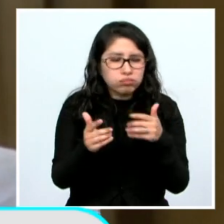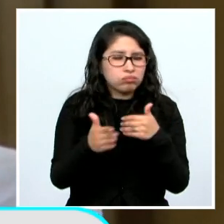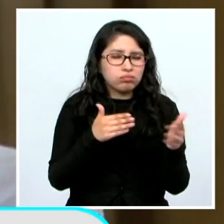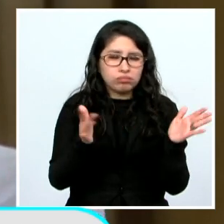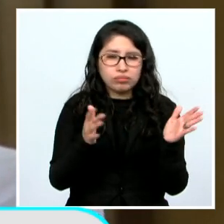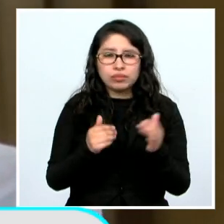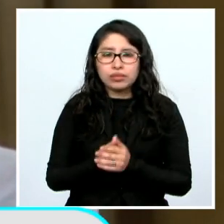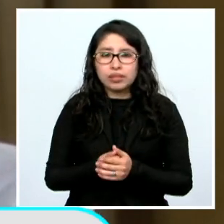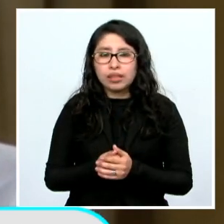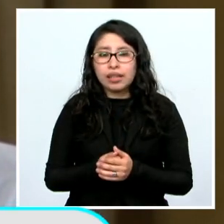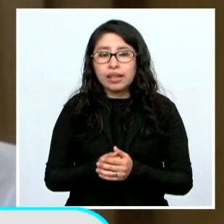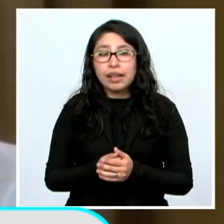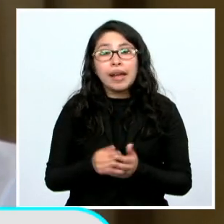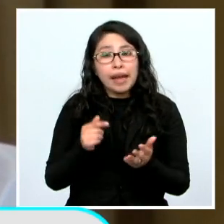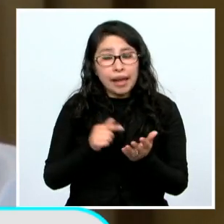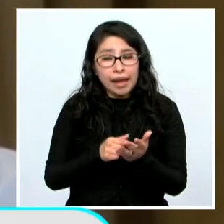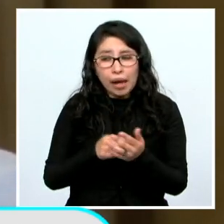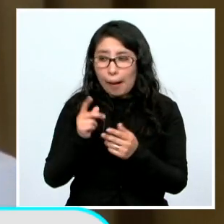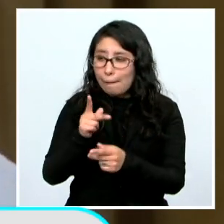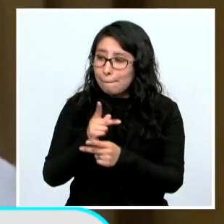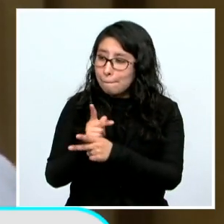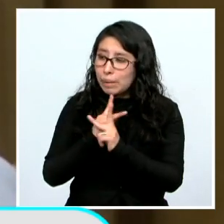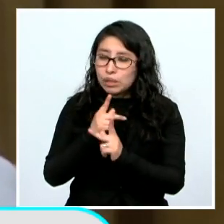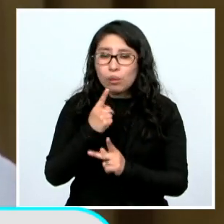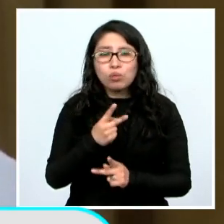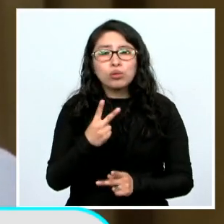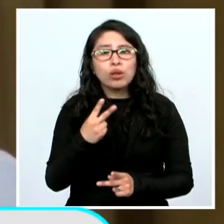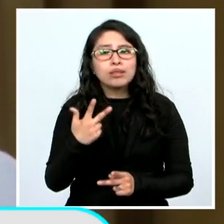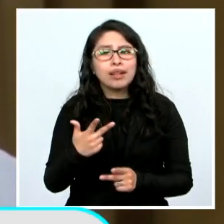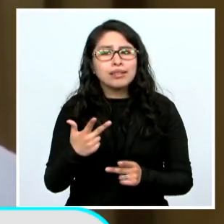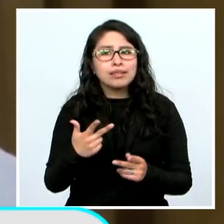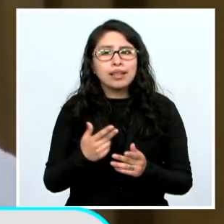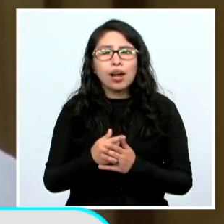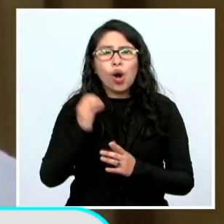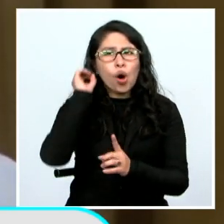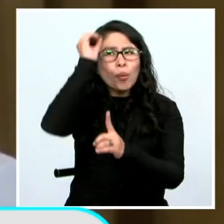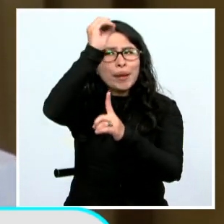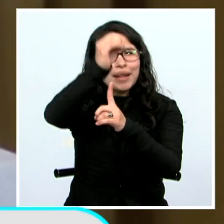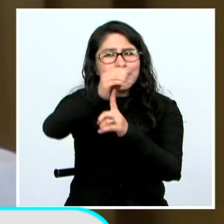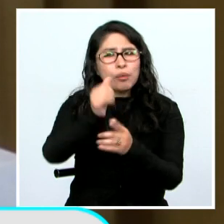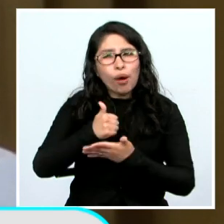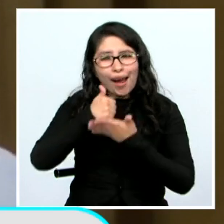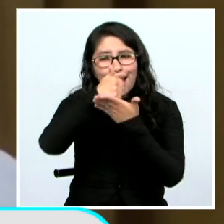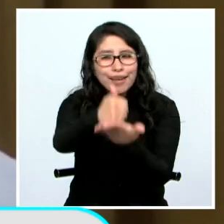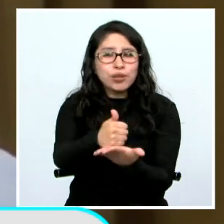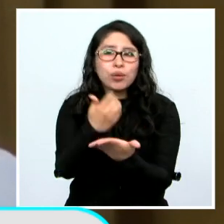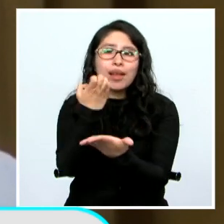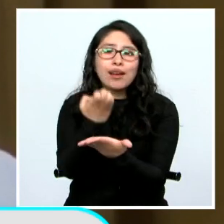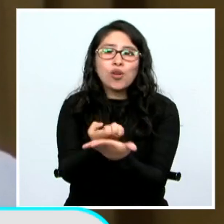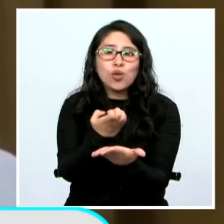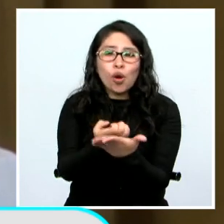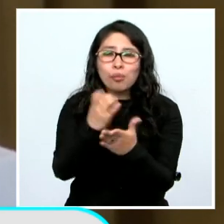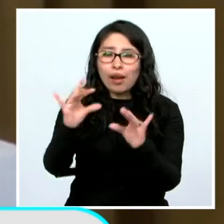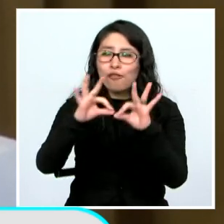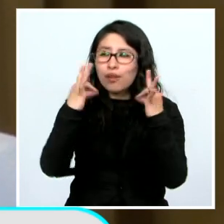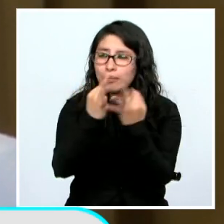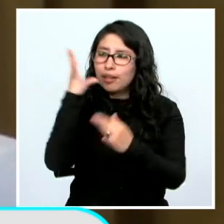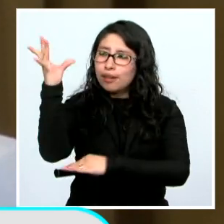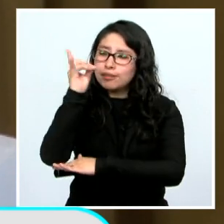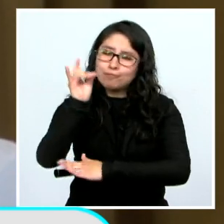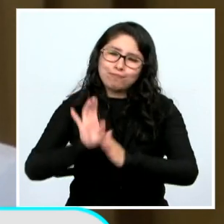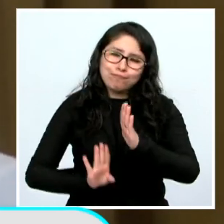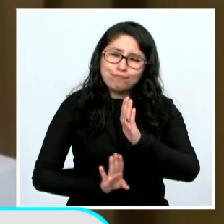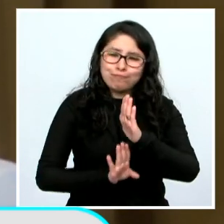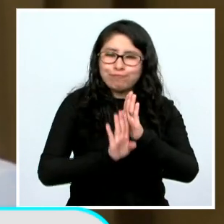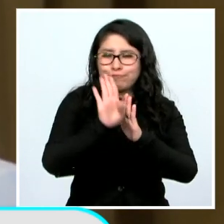que eso es lo que nosotros necesitamos ahora, ayudar en la economía de las familias bolivianas. Y usted